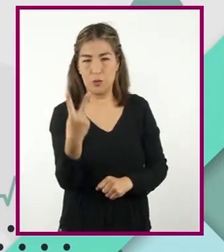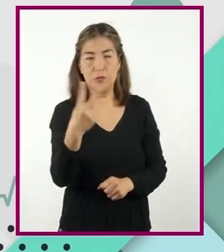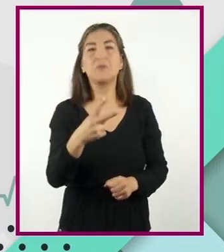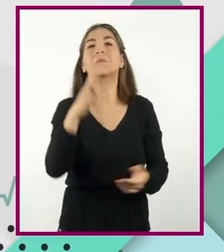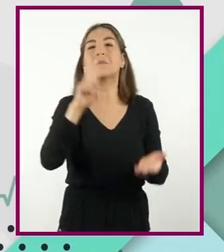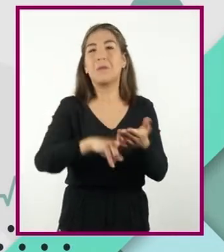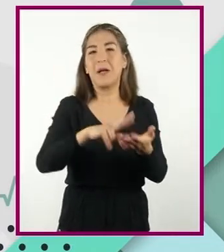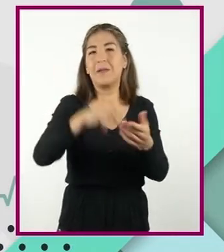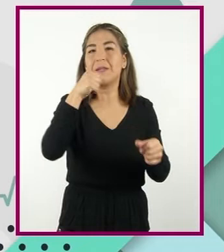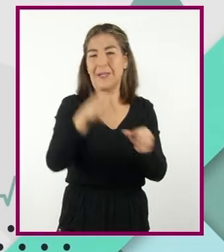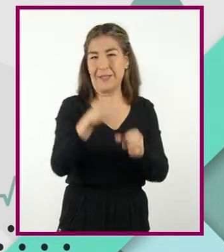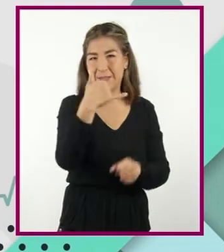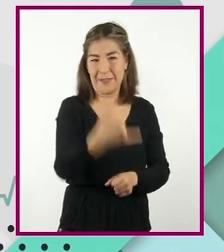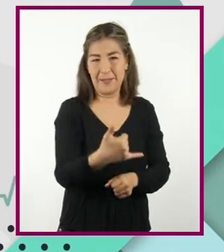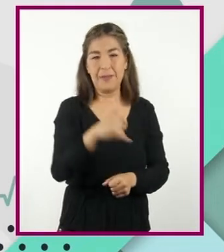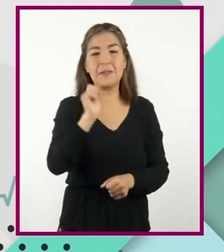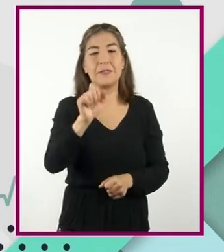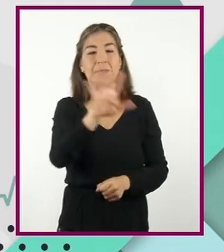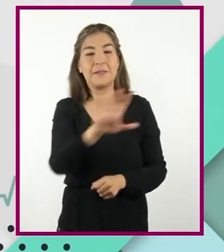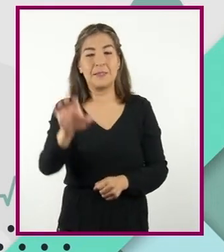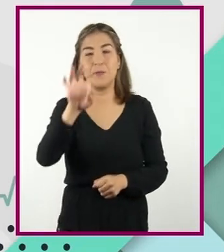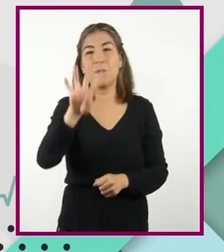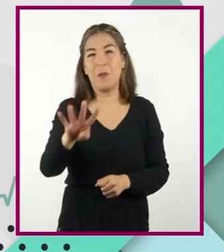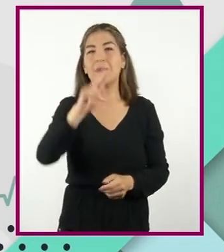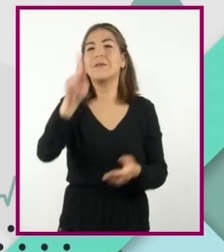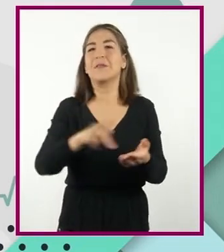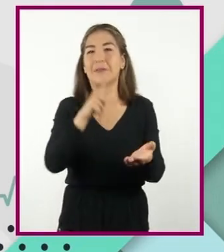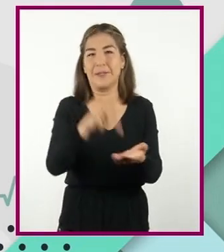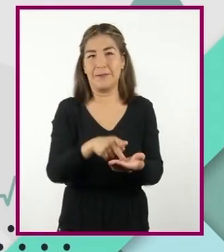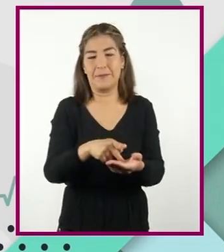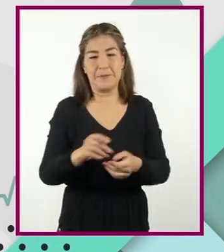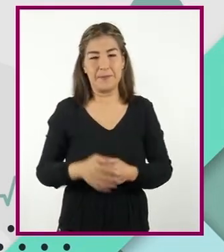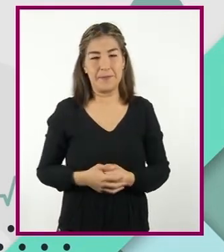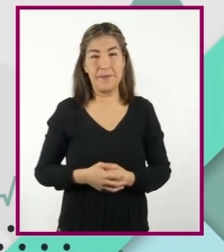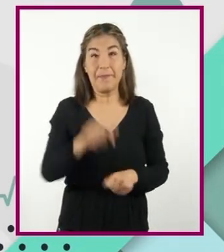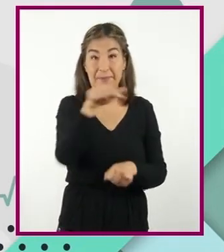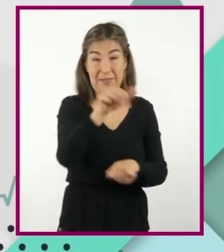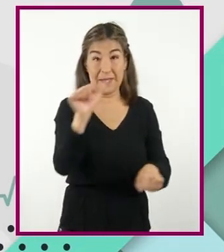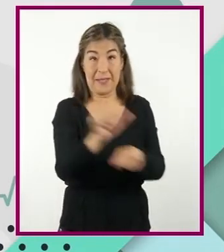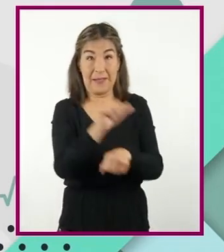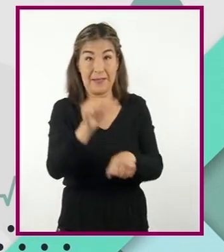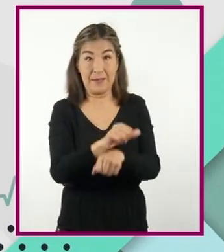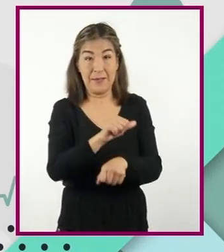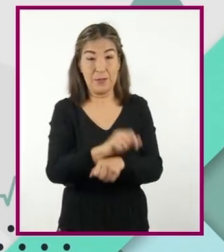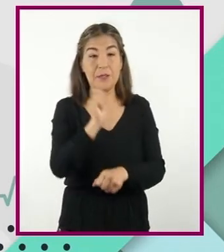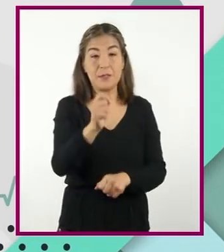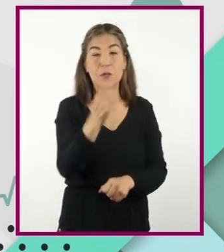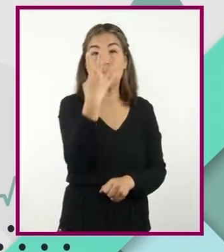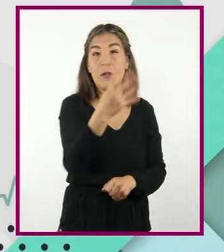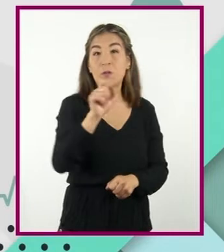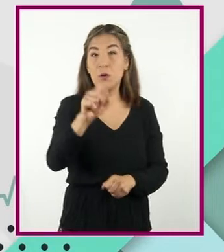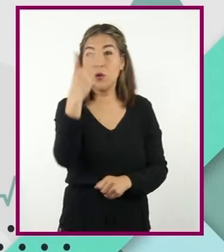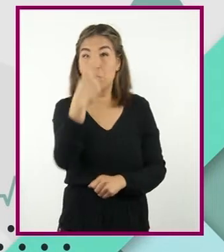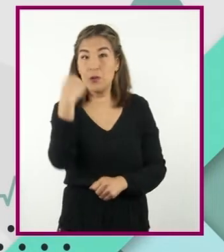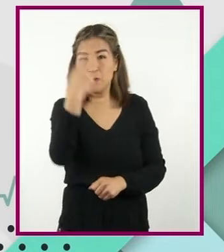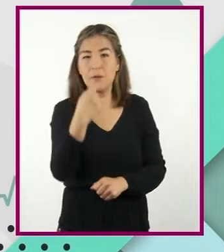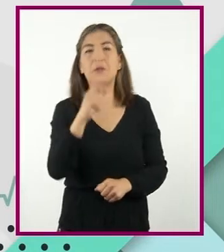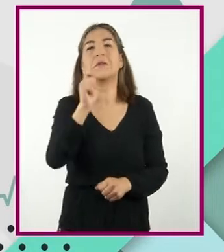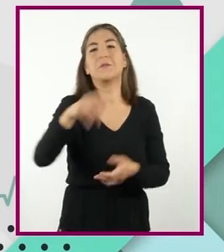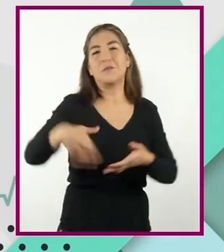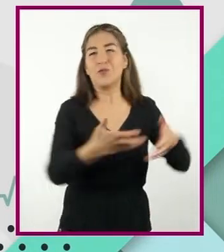de Y, igual a 504 kilómetros. El automóvil en 4.2 horas